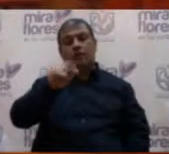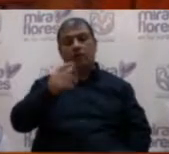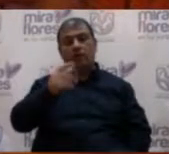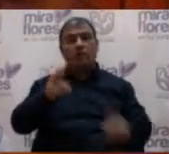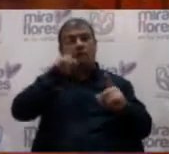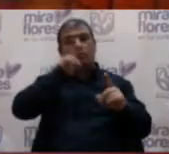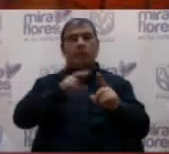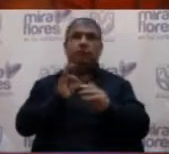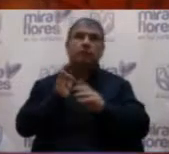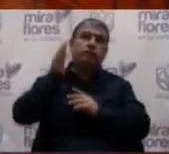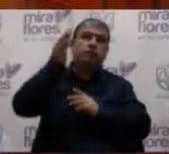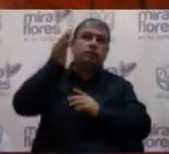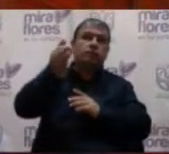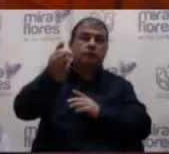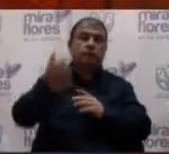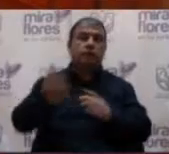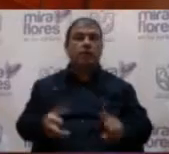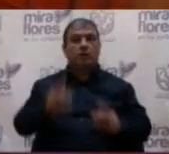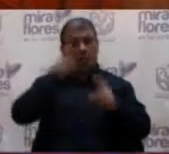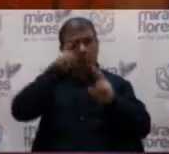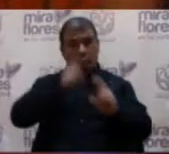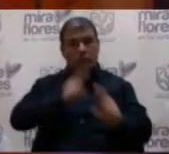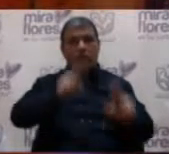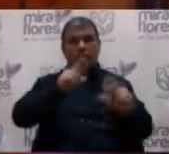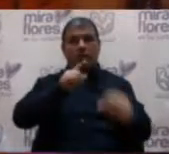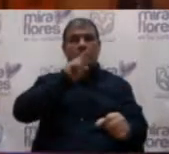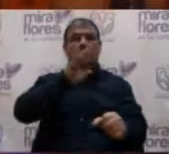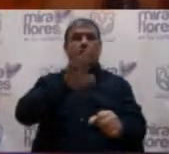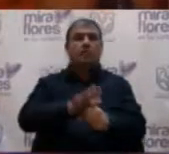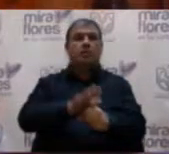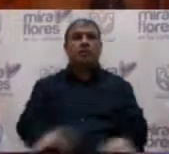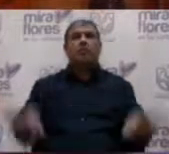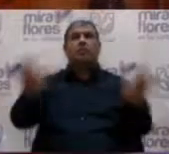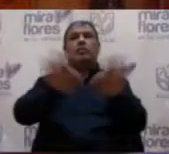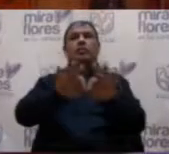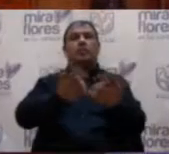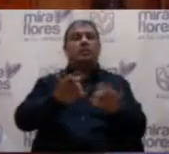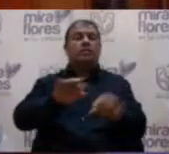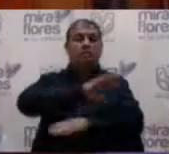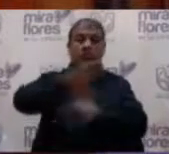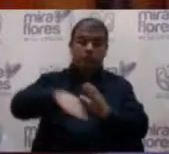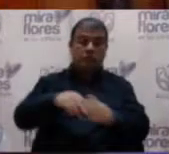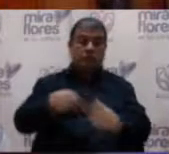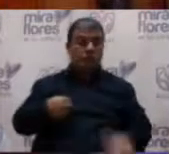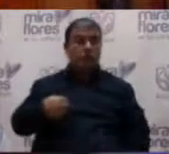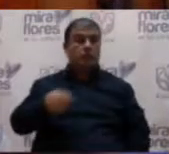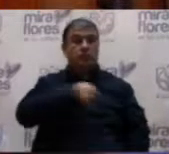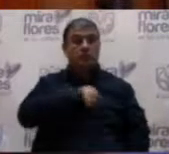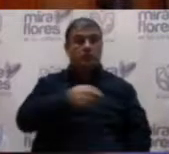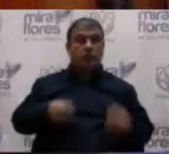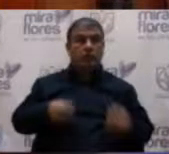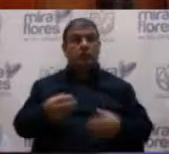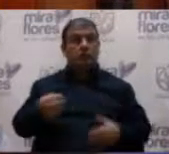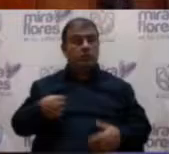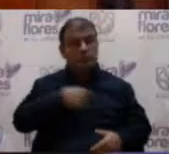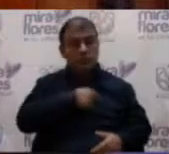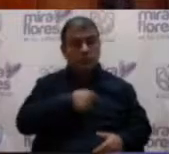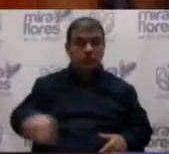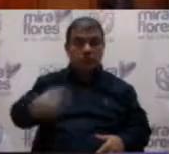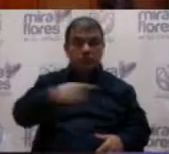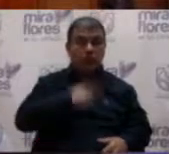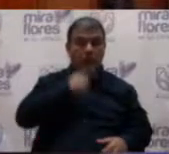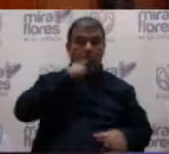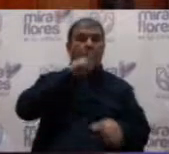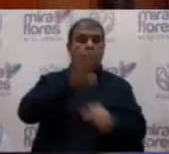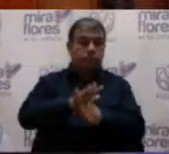hay que mirar adelante y honrar ese compromiso. Eso es lo más importante para todos nosotros, porque cuando nosotros honramos